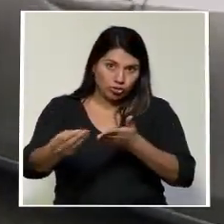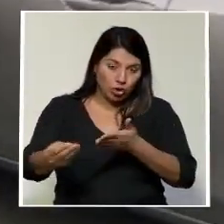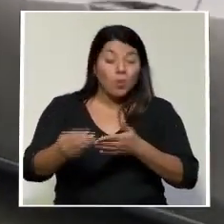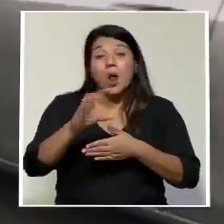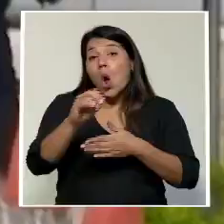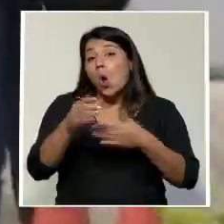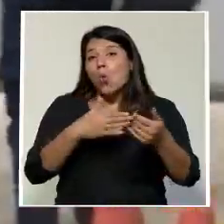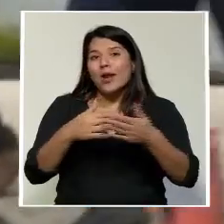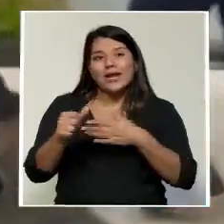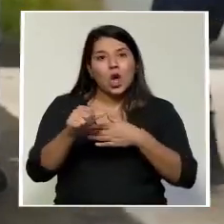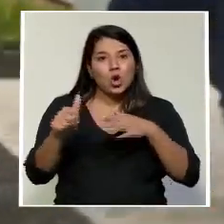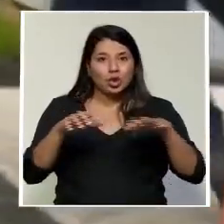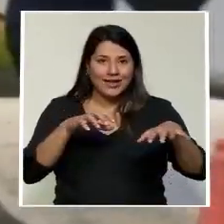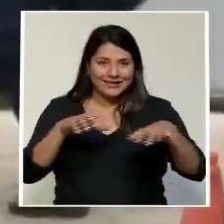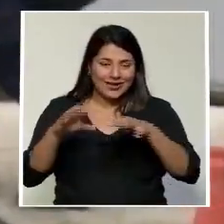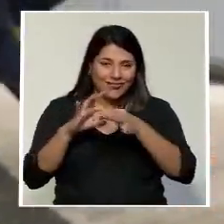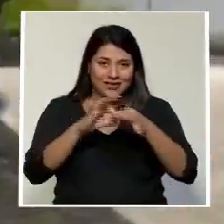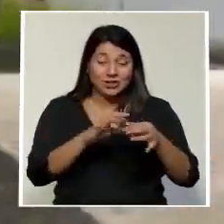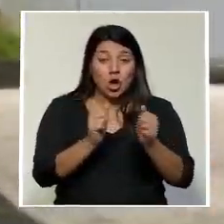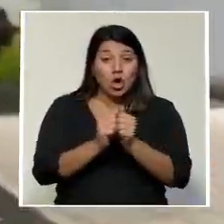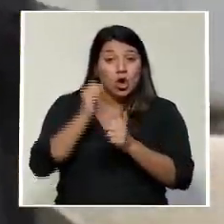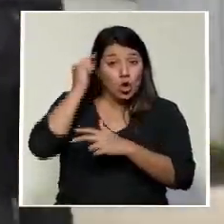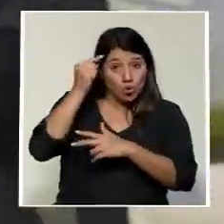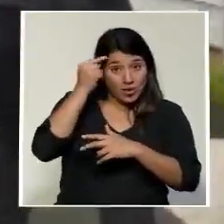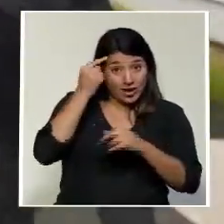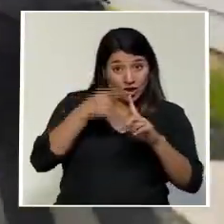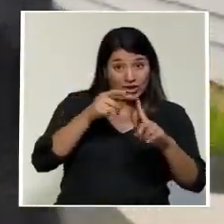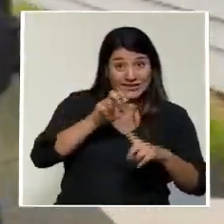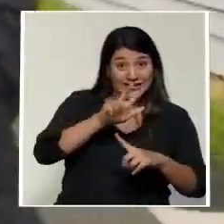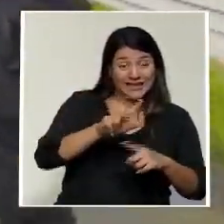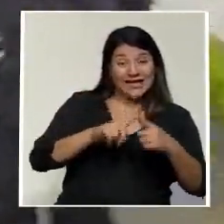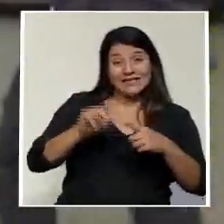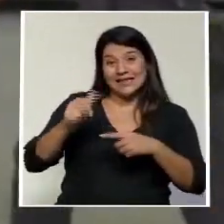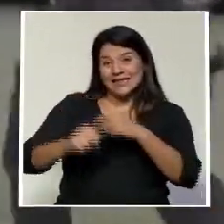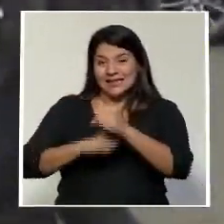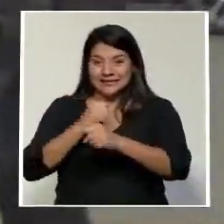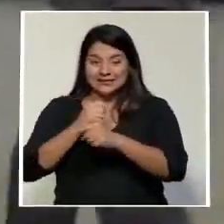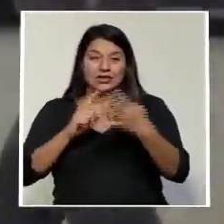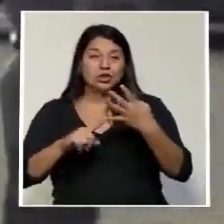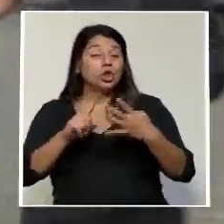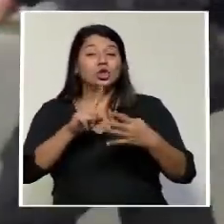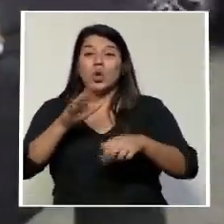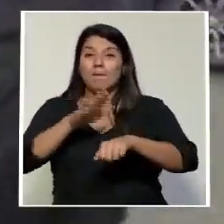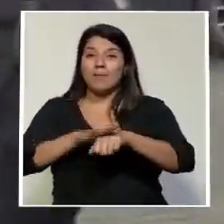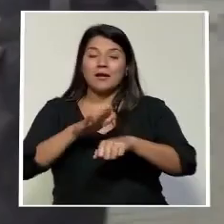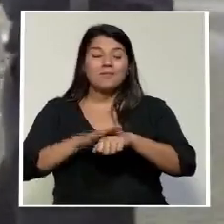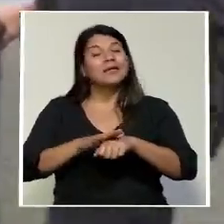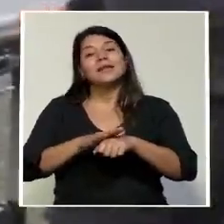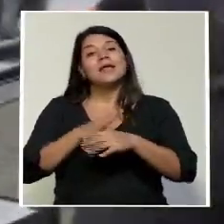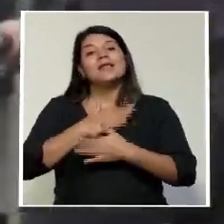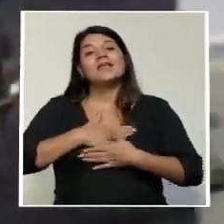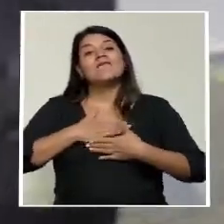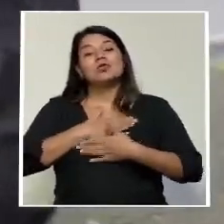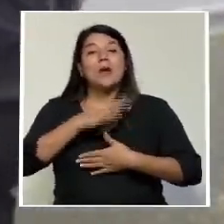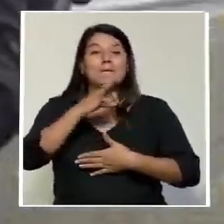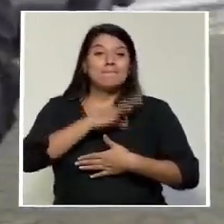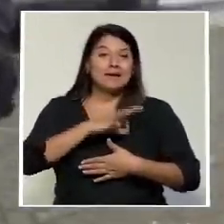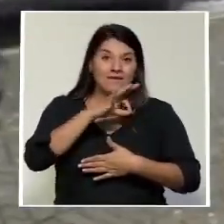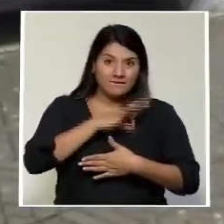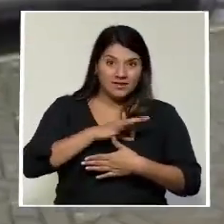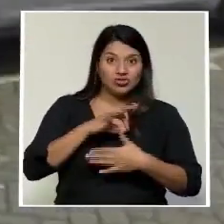vinculada con el Estado por un plazo de 3 a 10 años, inhabilitación para gozar de beneficios o incentivos fiscales o de la seguridad